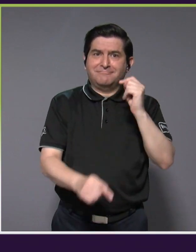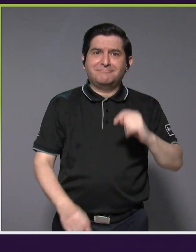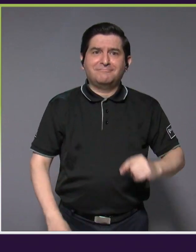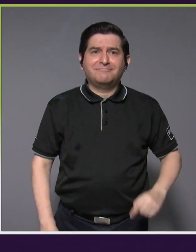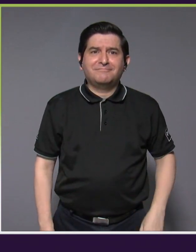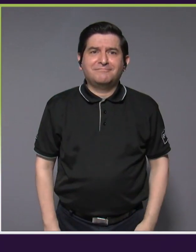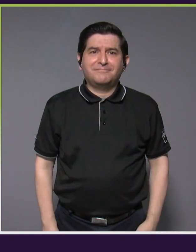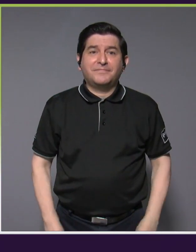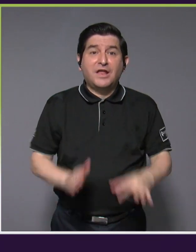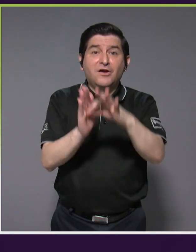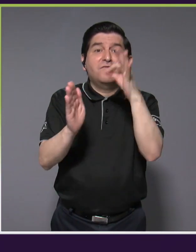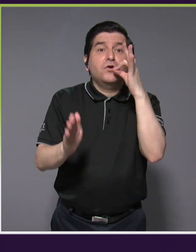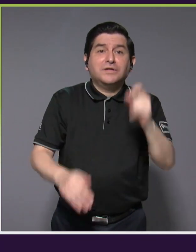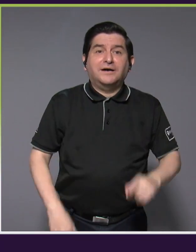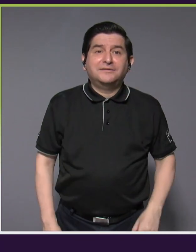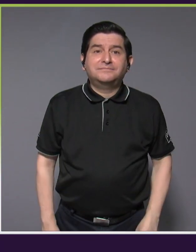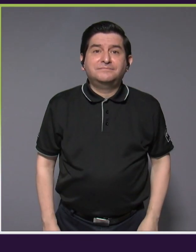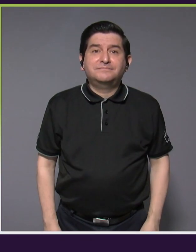¡Fruta!